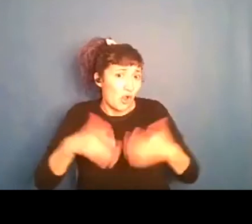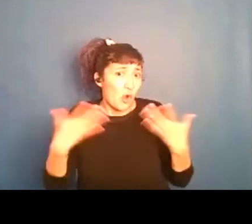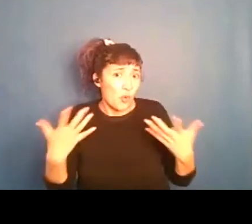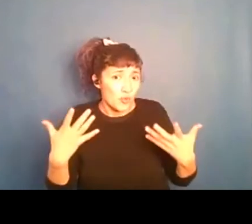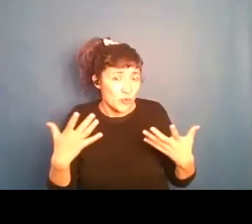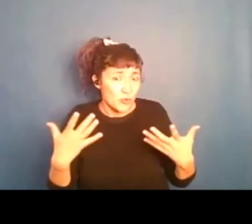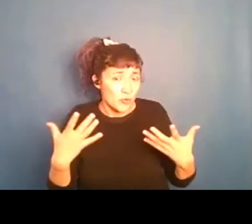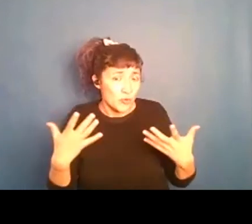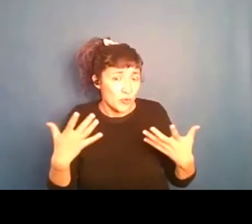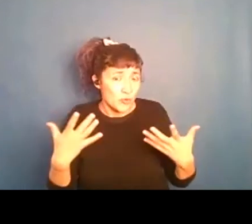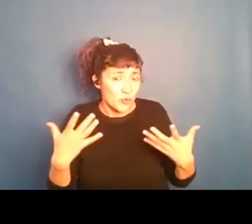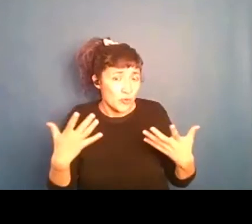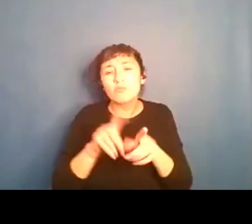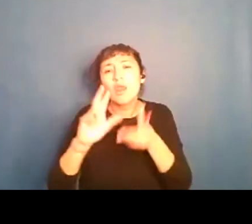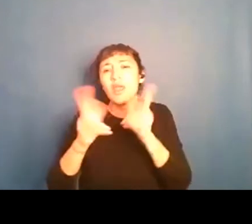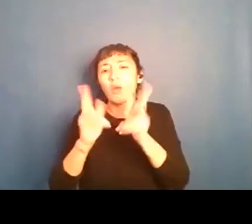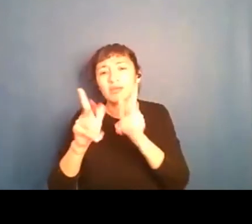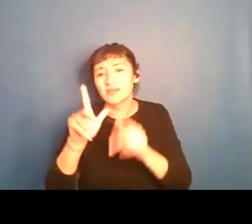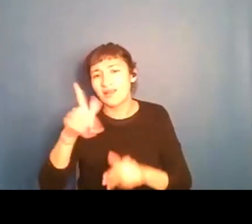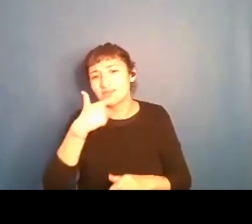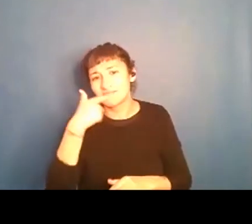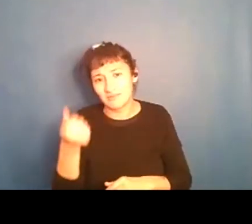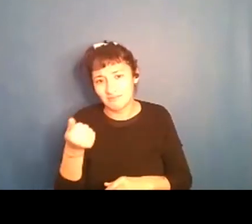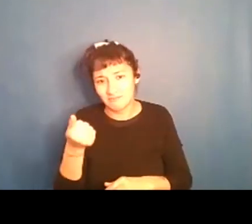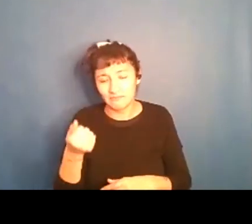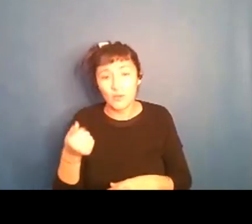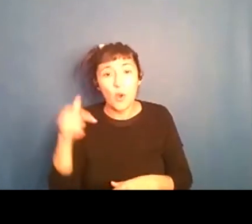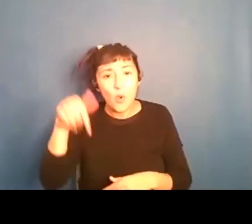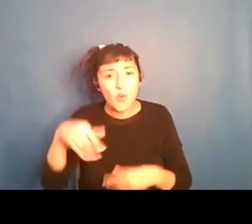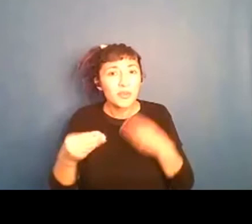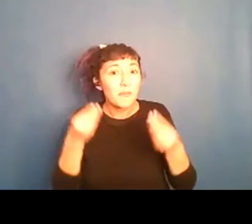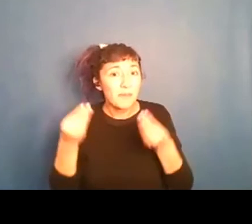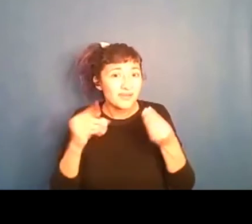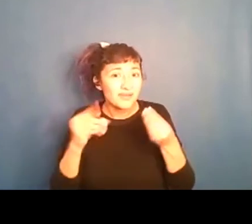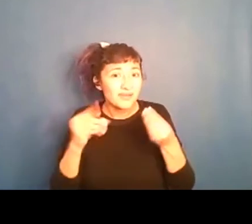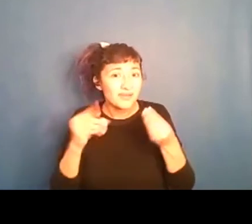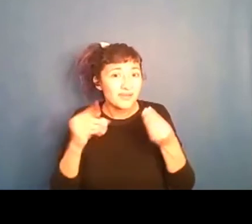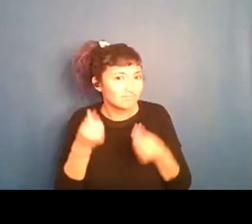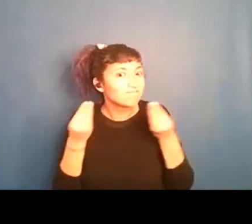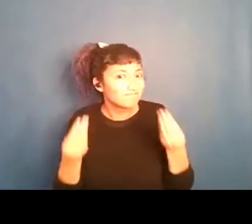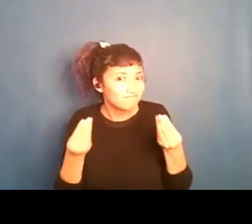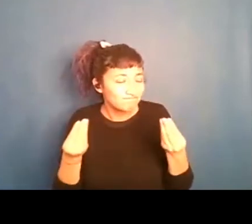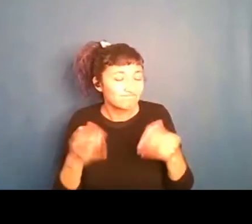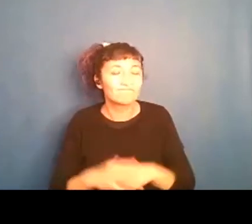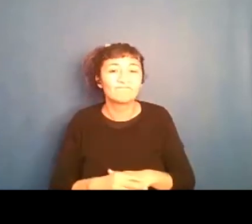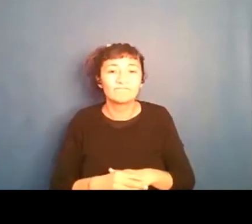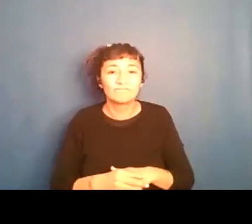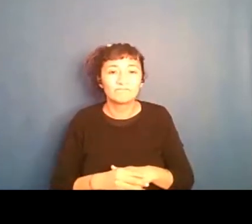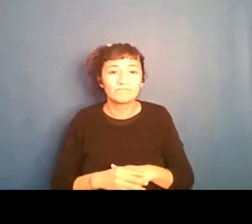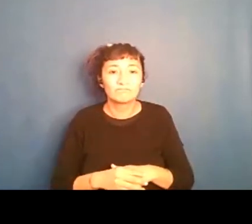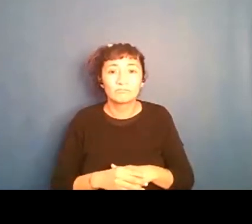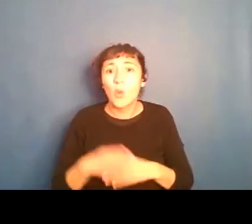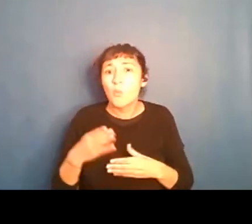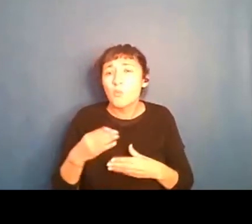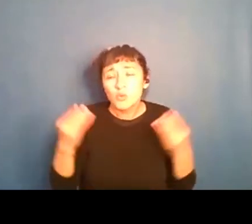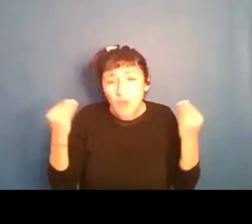va a suceder con lengua de señas argentina. ¿Qué sucede hoy por hoy con lengua de señas argentina? Muchas veces siguen escuchando